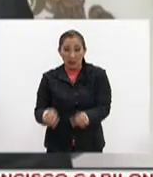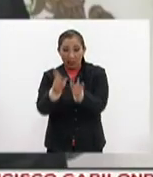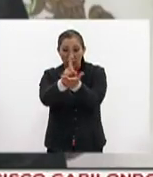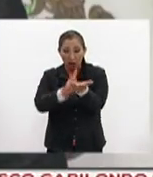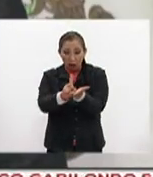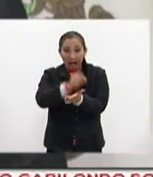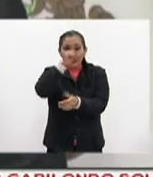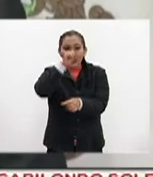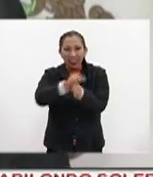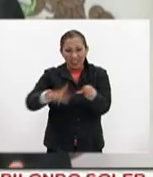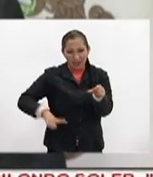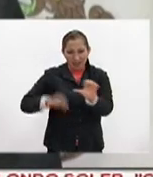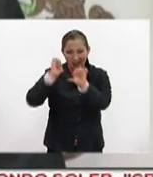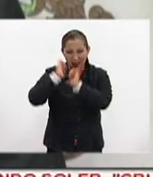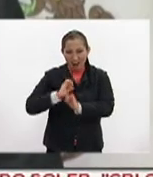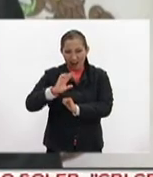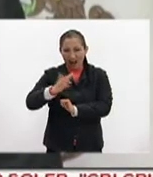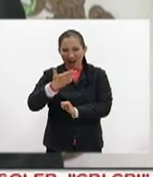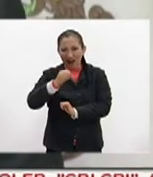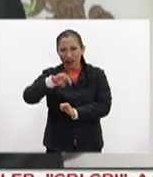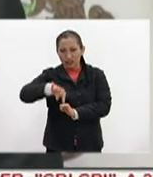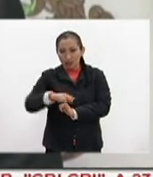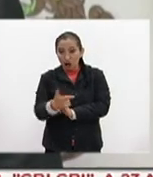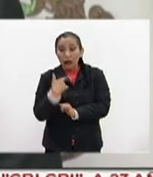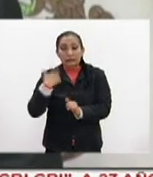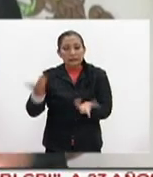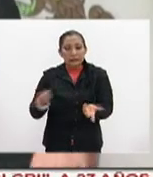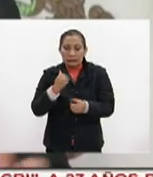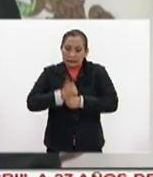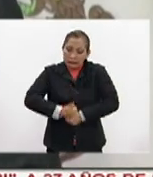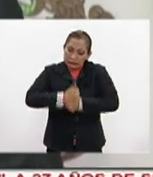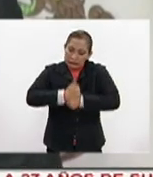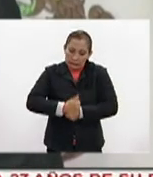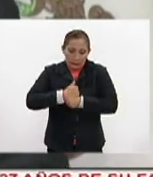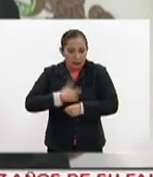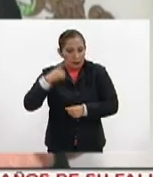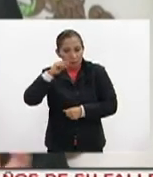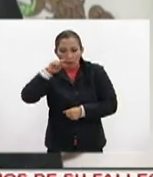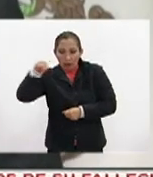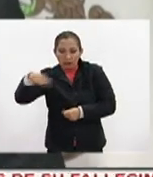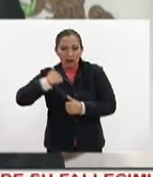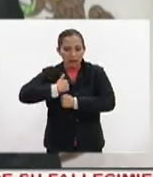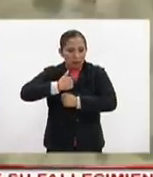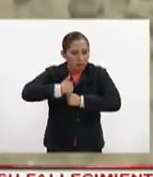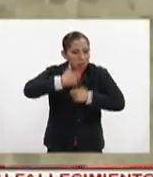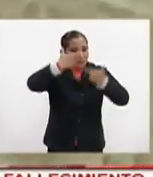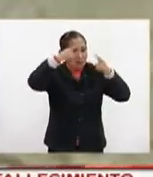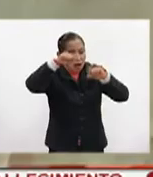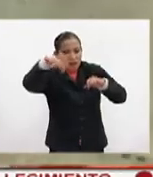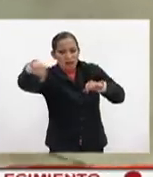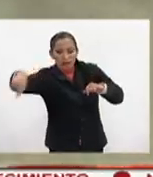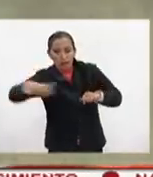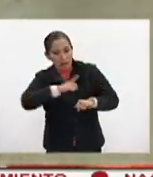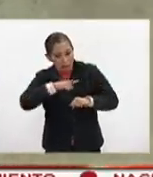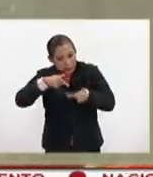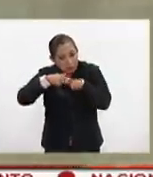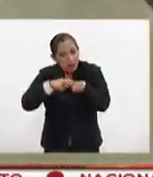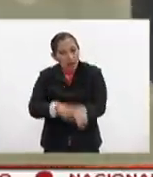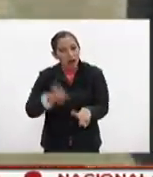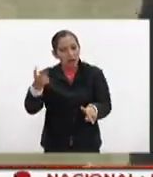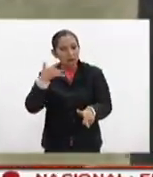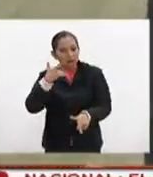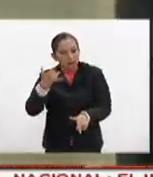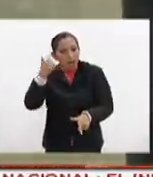El secretario de Gobernación, Miguel Ángel Osorio Chong, aseguró que el sacrificio que han realizado policías, soldados y marinos merece continuar con